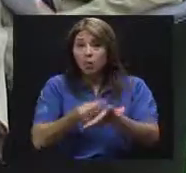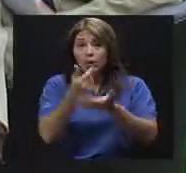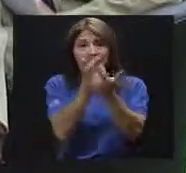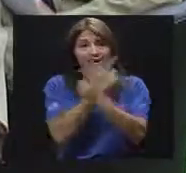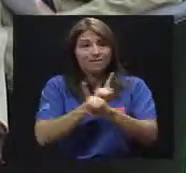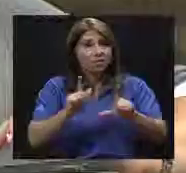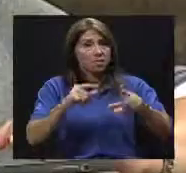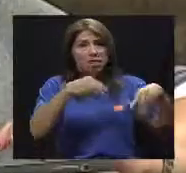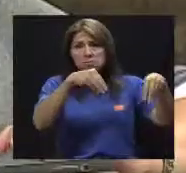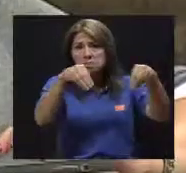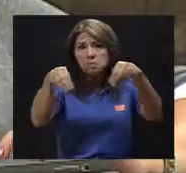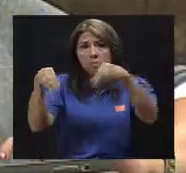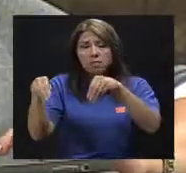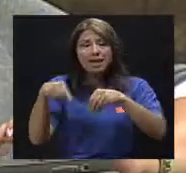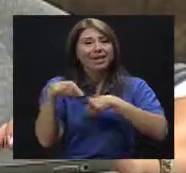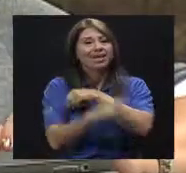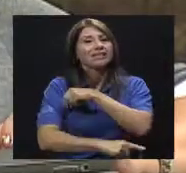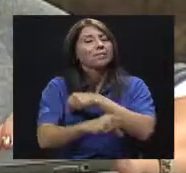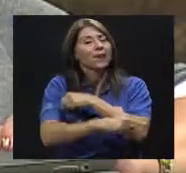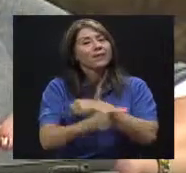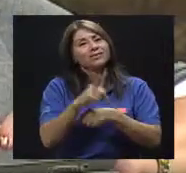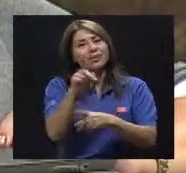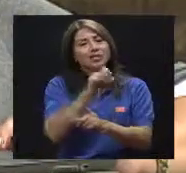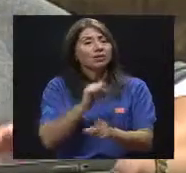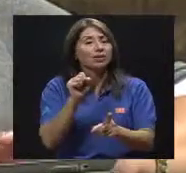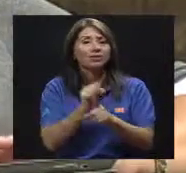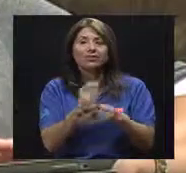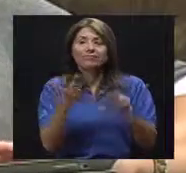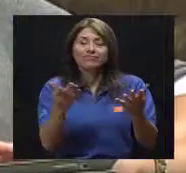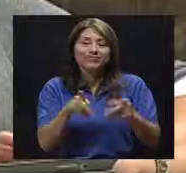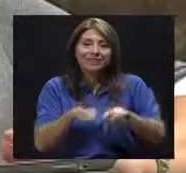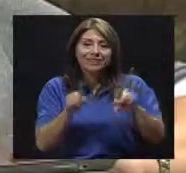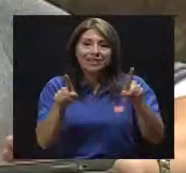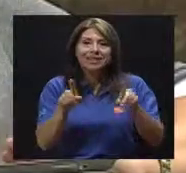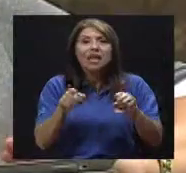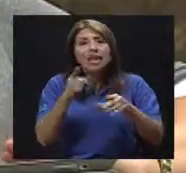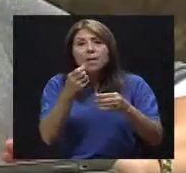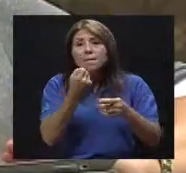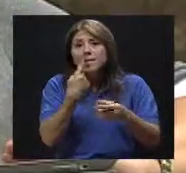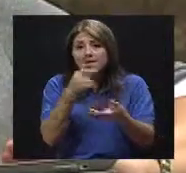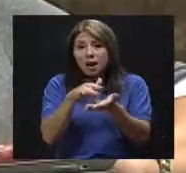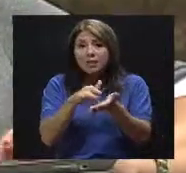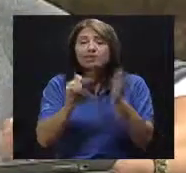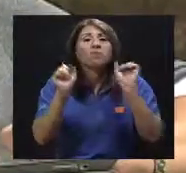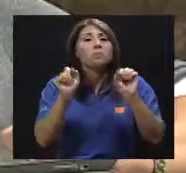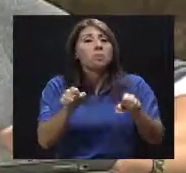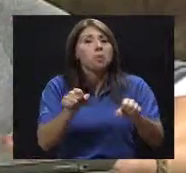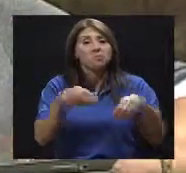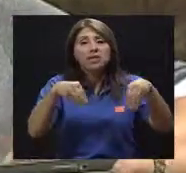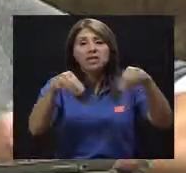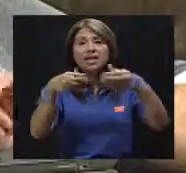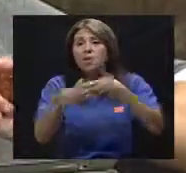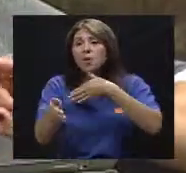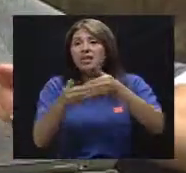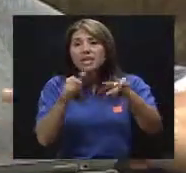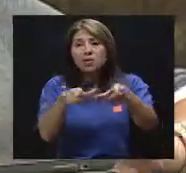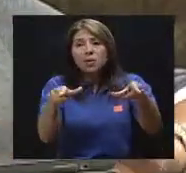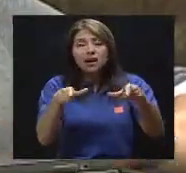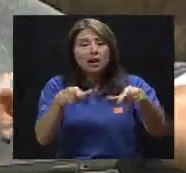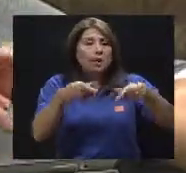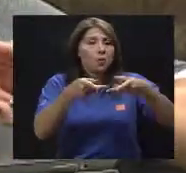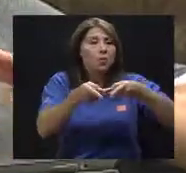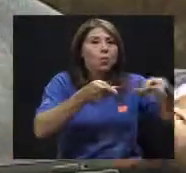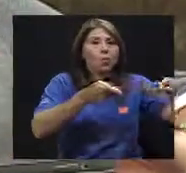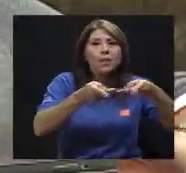en este país tenemos una situación bastante particular. Se pueden vender en cualquier establecimiento comercial. Estamos hablando de pulperías,